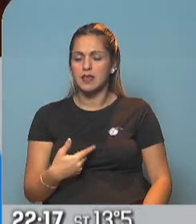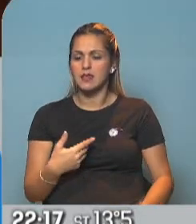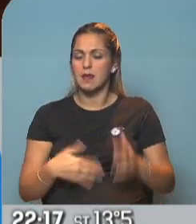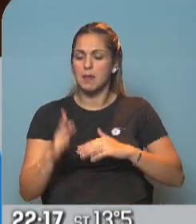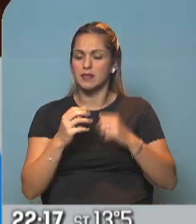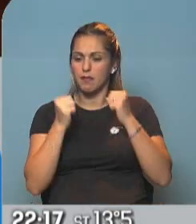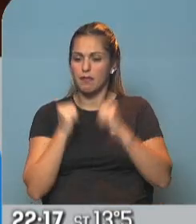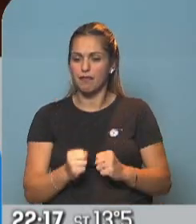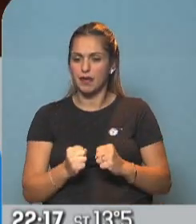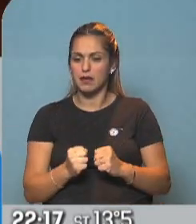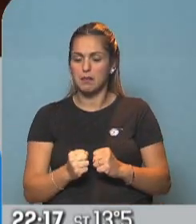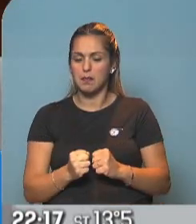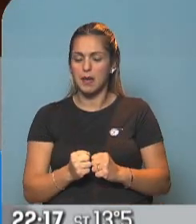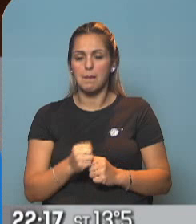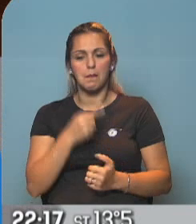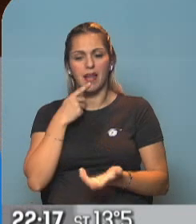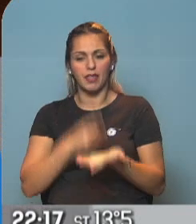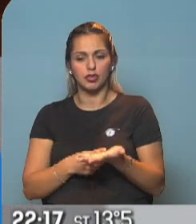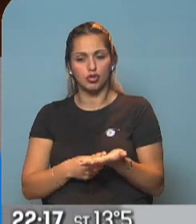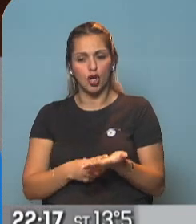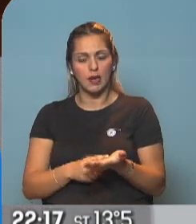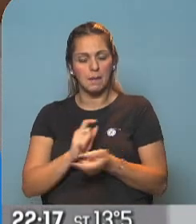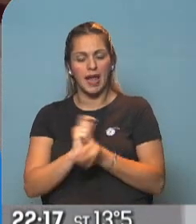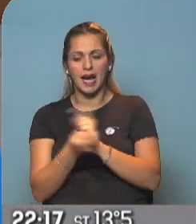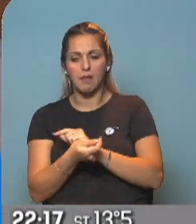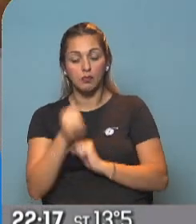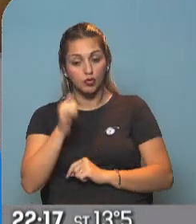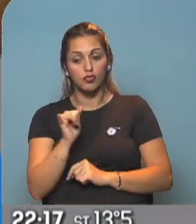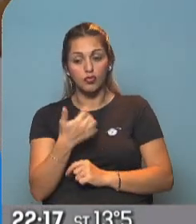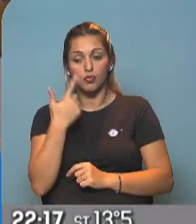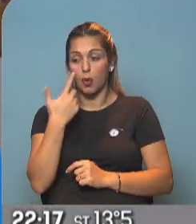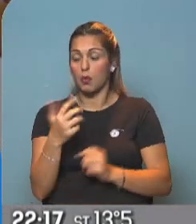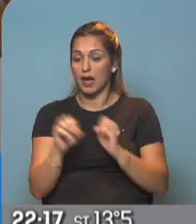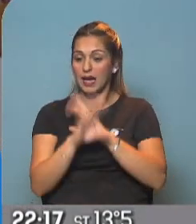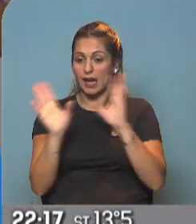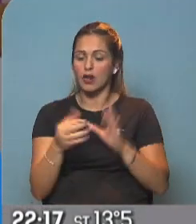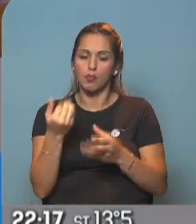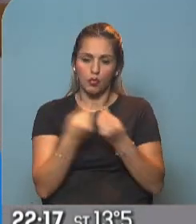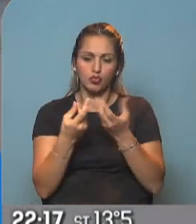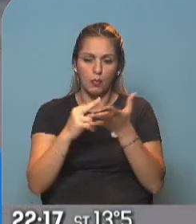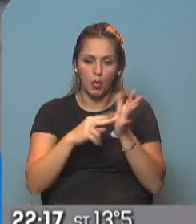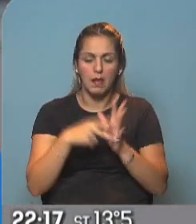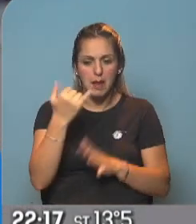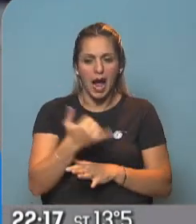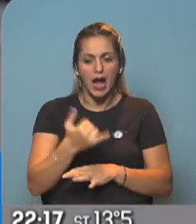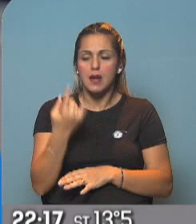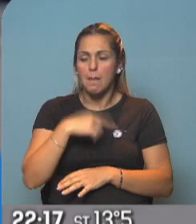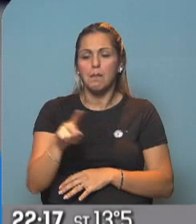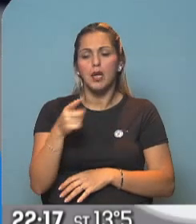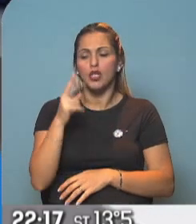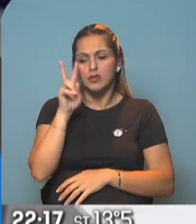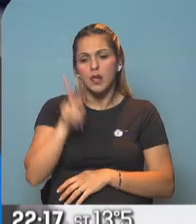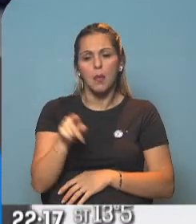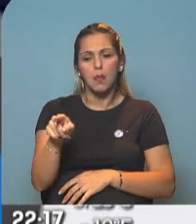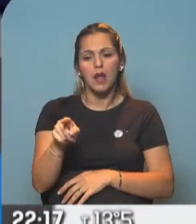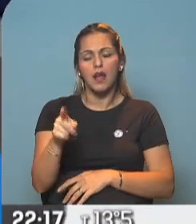tomar esas medidas que profundicen la revolución? Sí, claramente es un Maduro que, con todas las dificultades de legitimidad, es distinto al